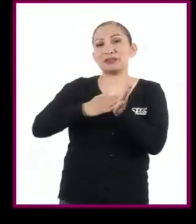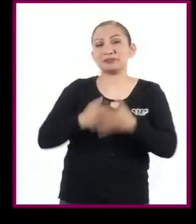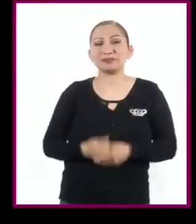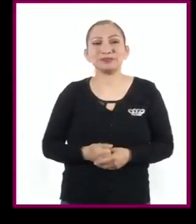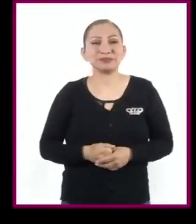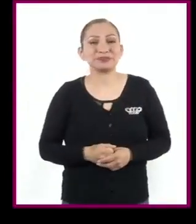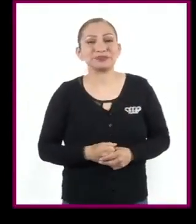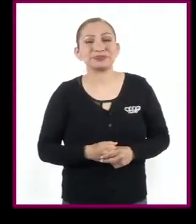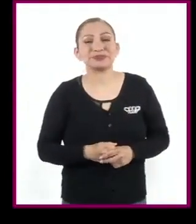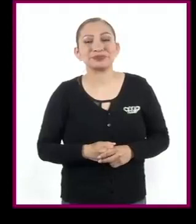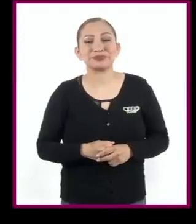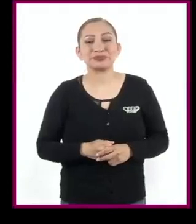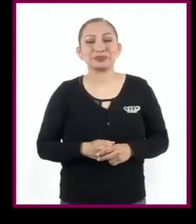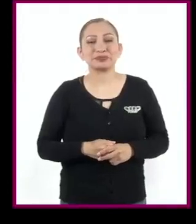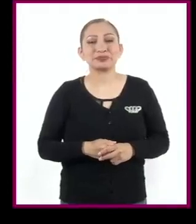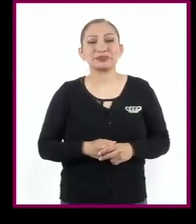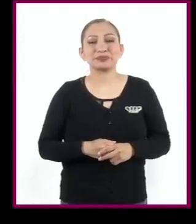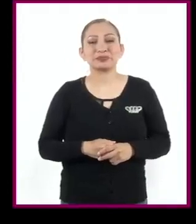absorbente.